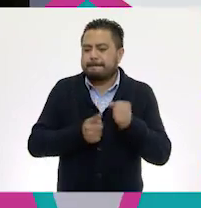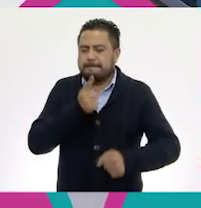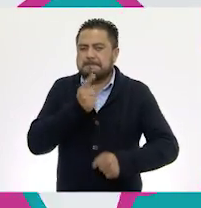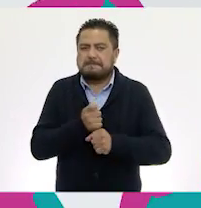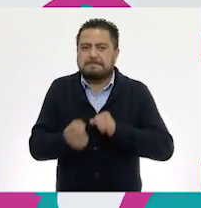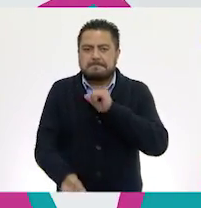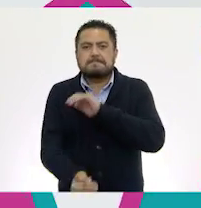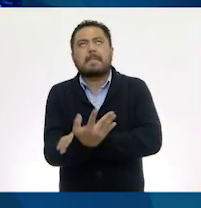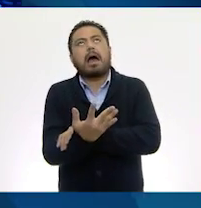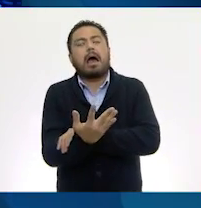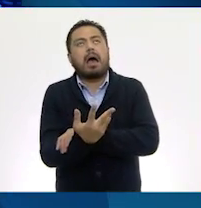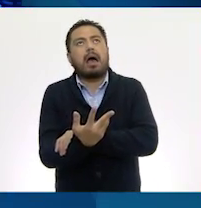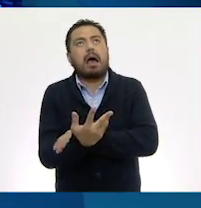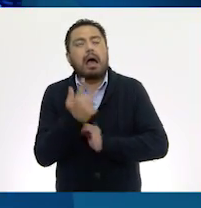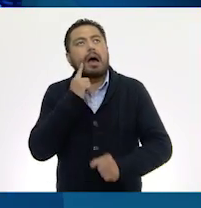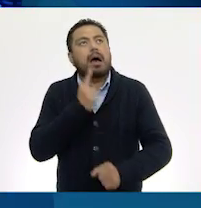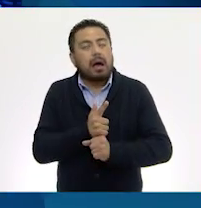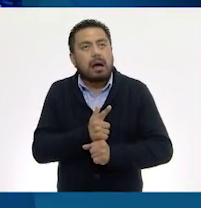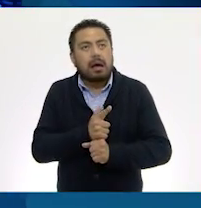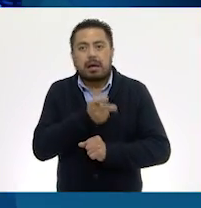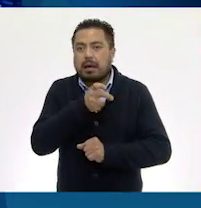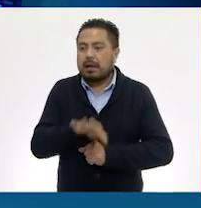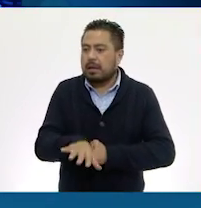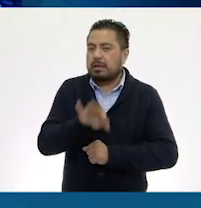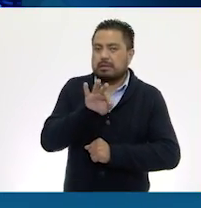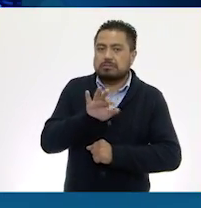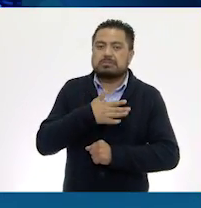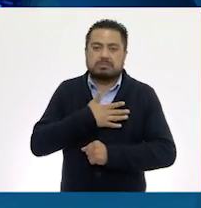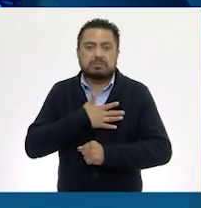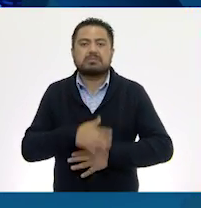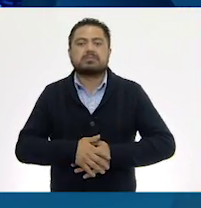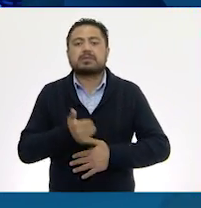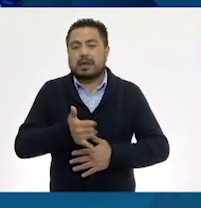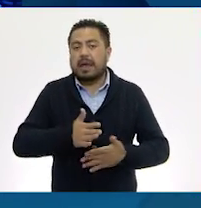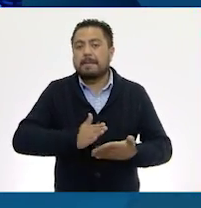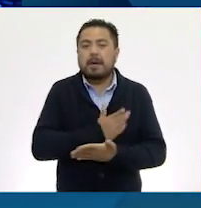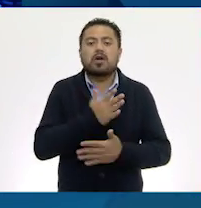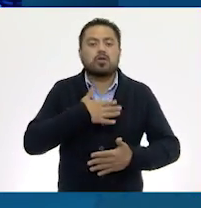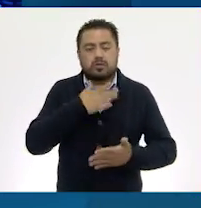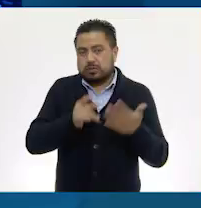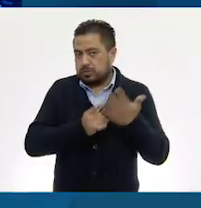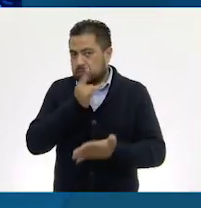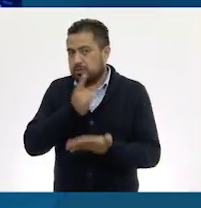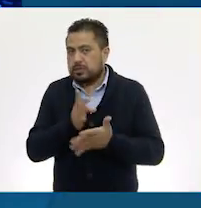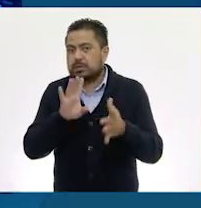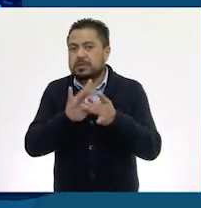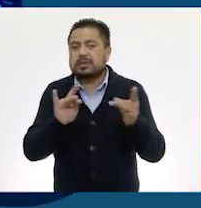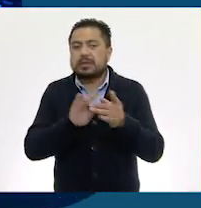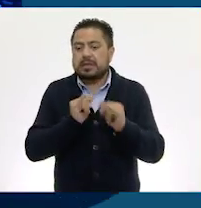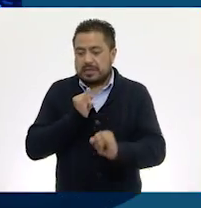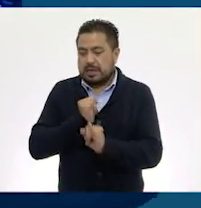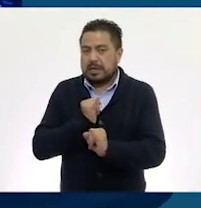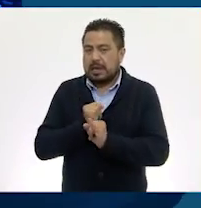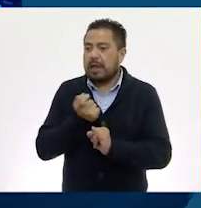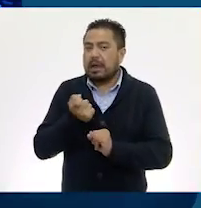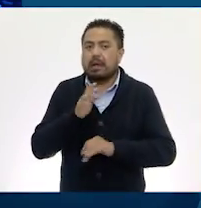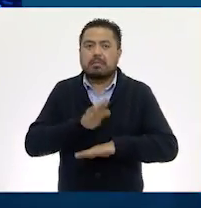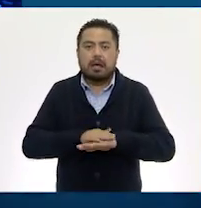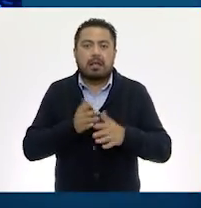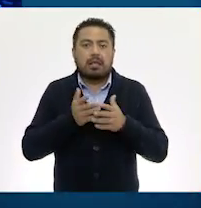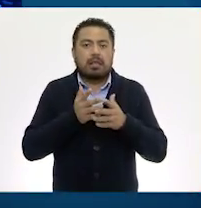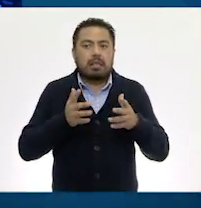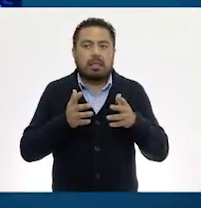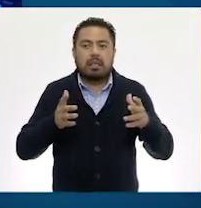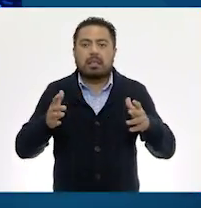nos aparece literalmente, esa es la que tomamos en cuenta. Y yo solo quiero decirles que Internet crece